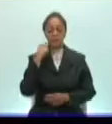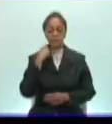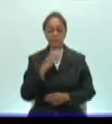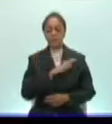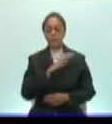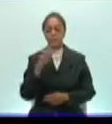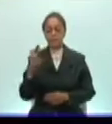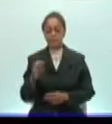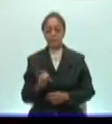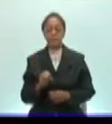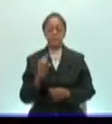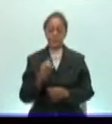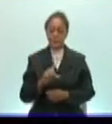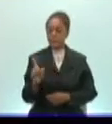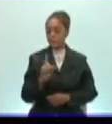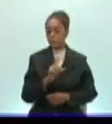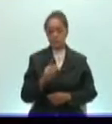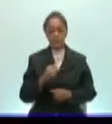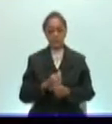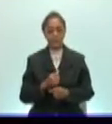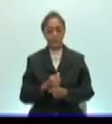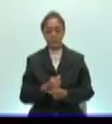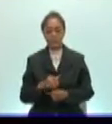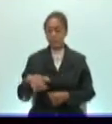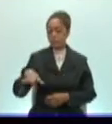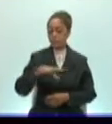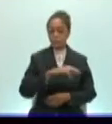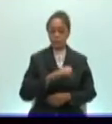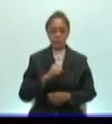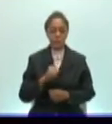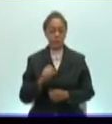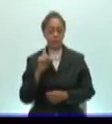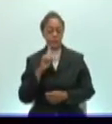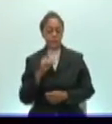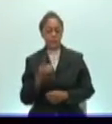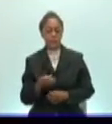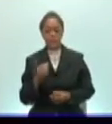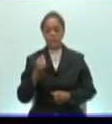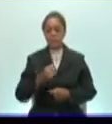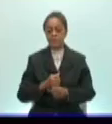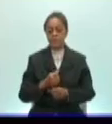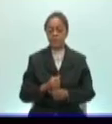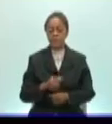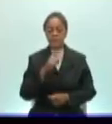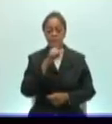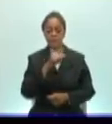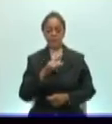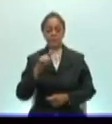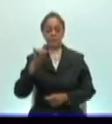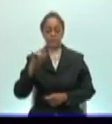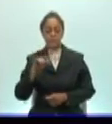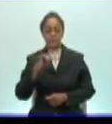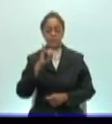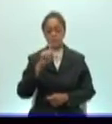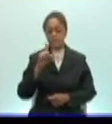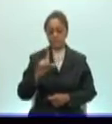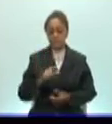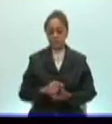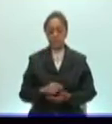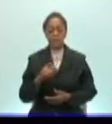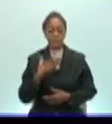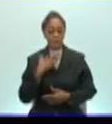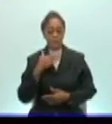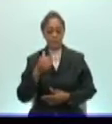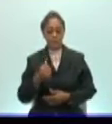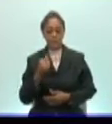revolución. Claro, nosotros no vamos a trabajar todo el video completo porque estamos trabajando hasta 1961. Pero bien,